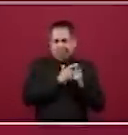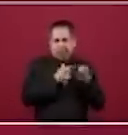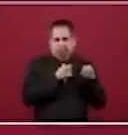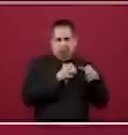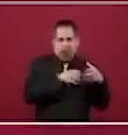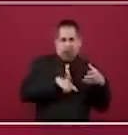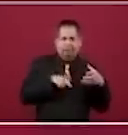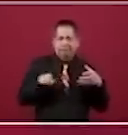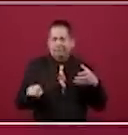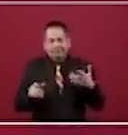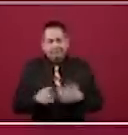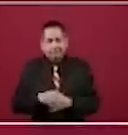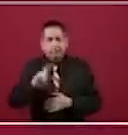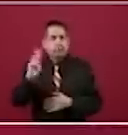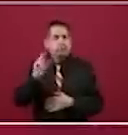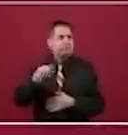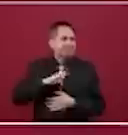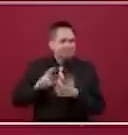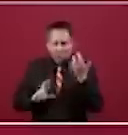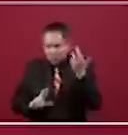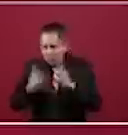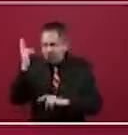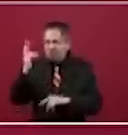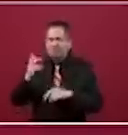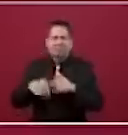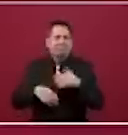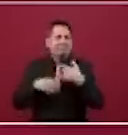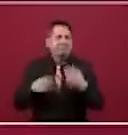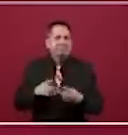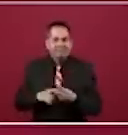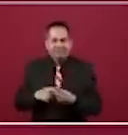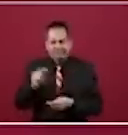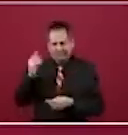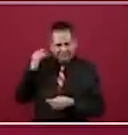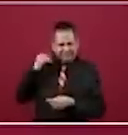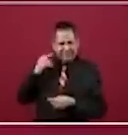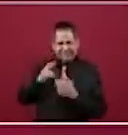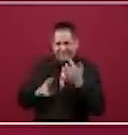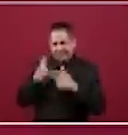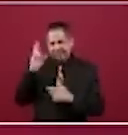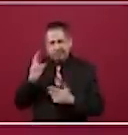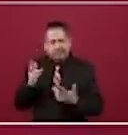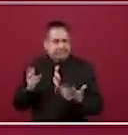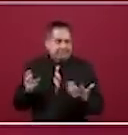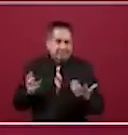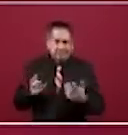se produjo una huelga en estos últimos tiempos.